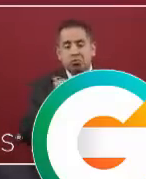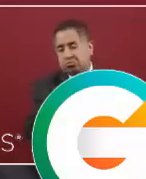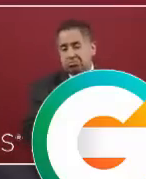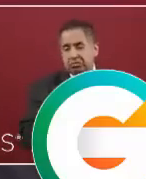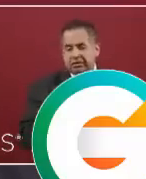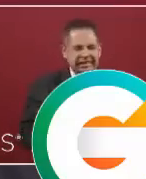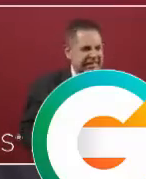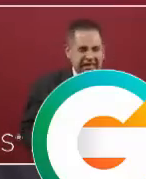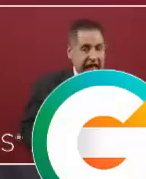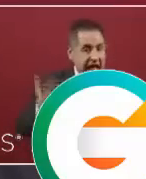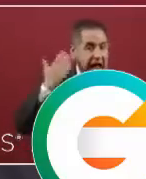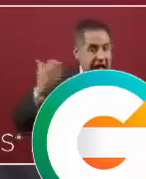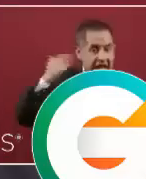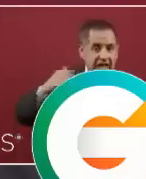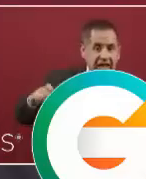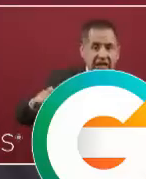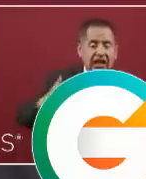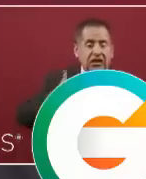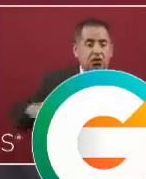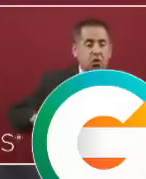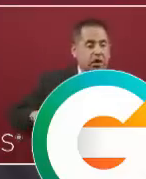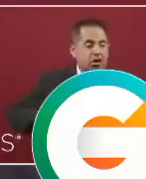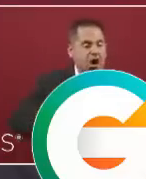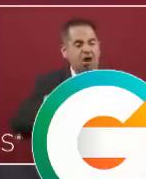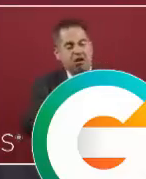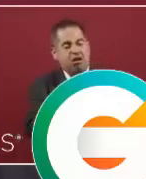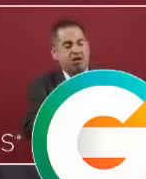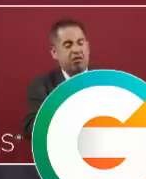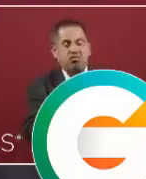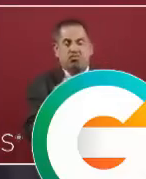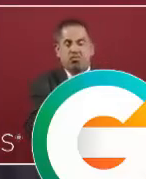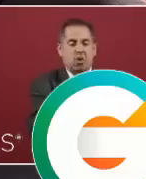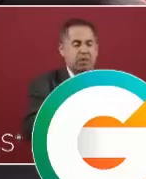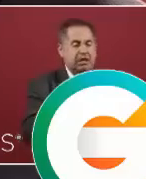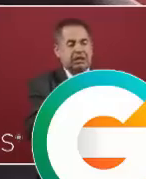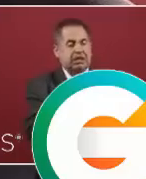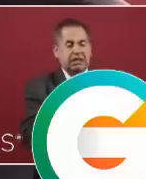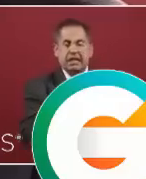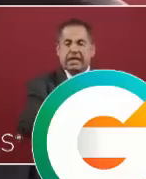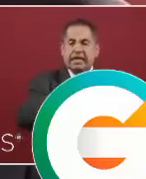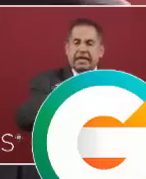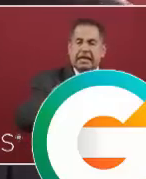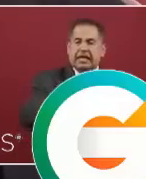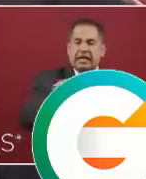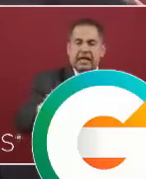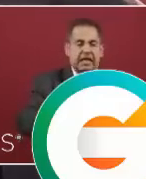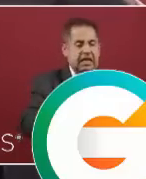que hicieron fue etiquetarlos, llamarles ninis,